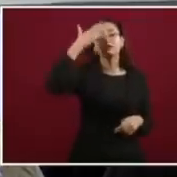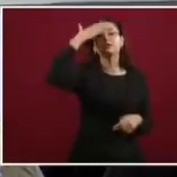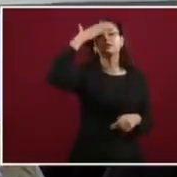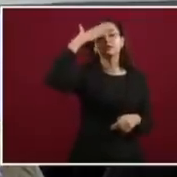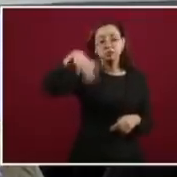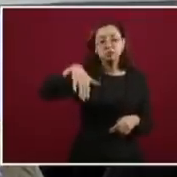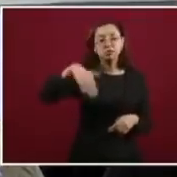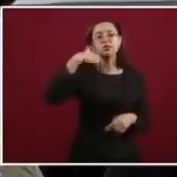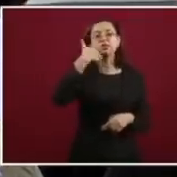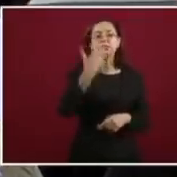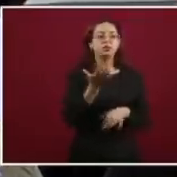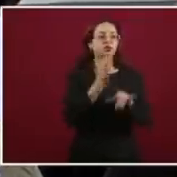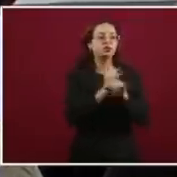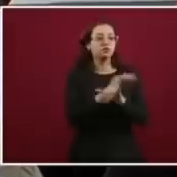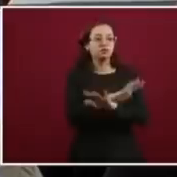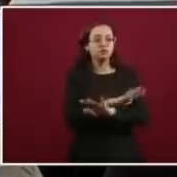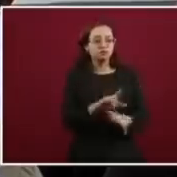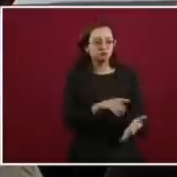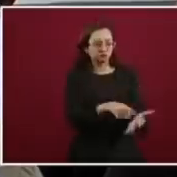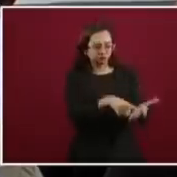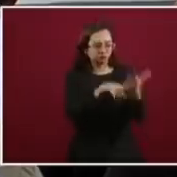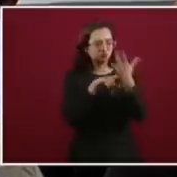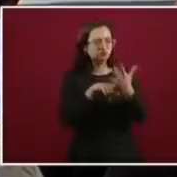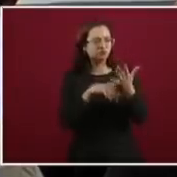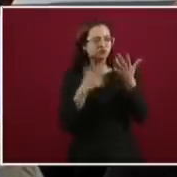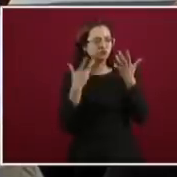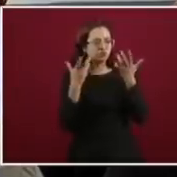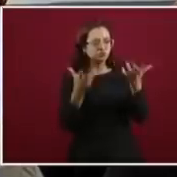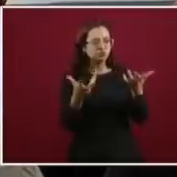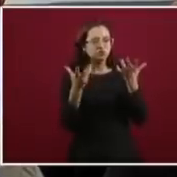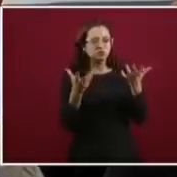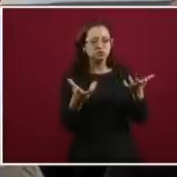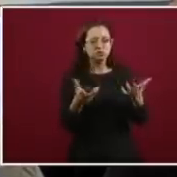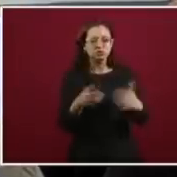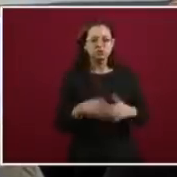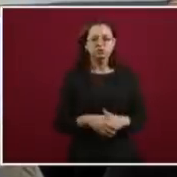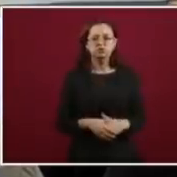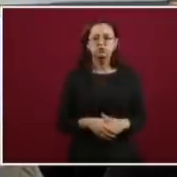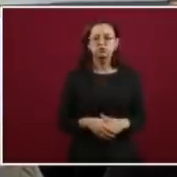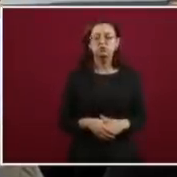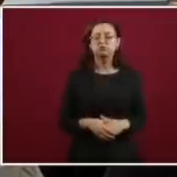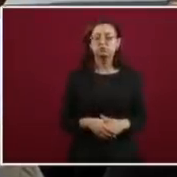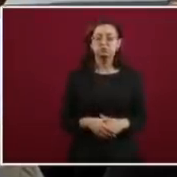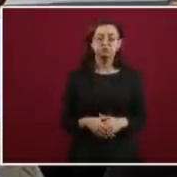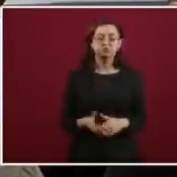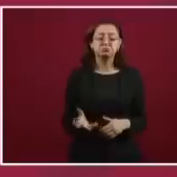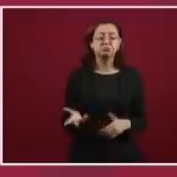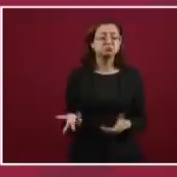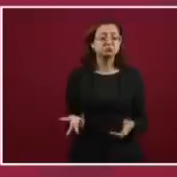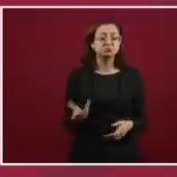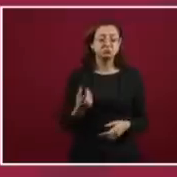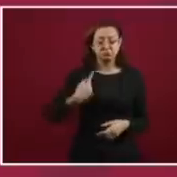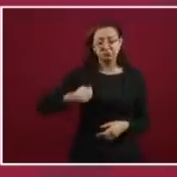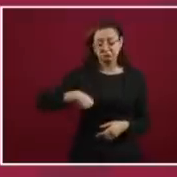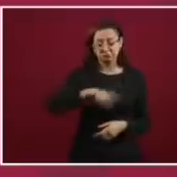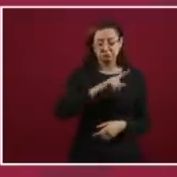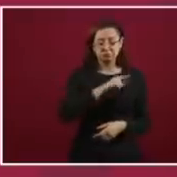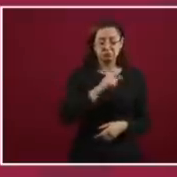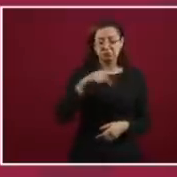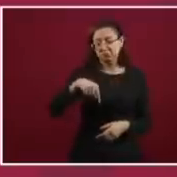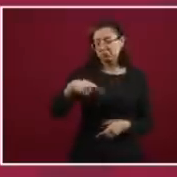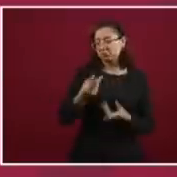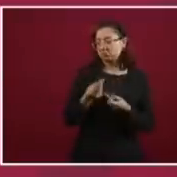e información desea tener información es muy bueno el que tengamos esta